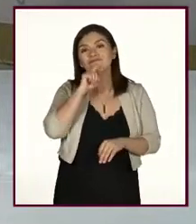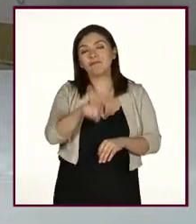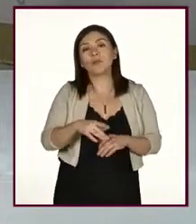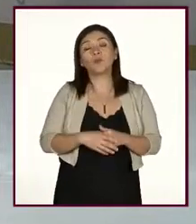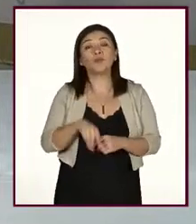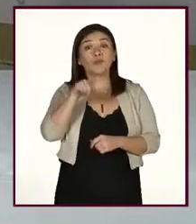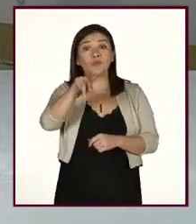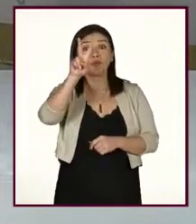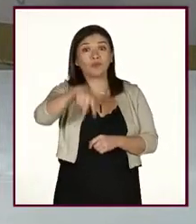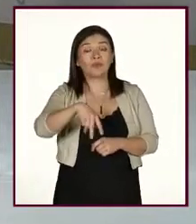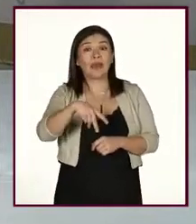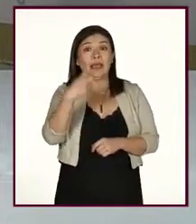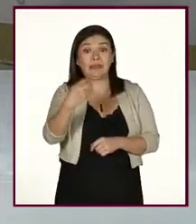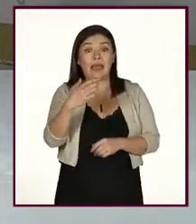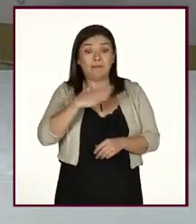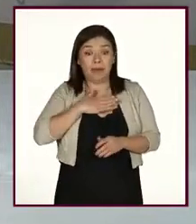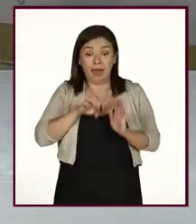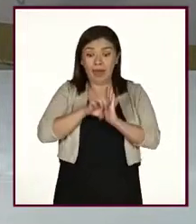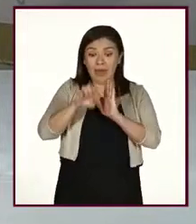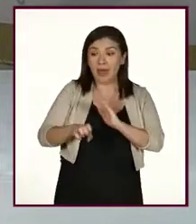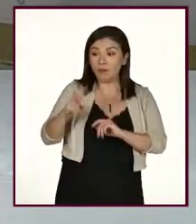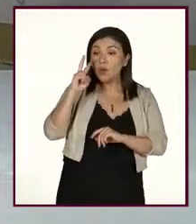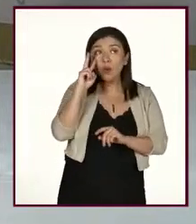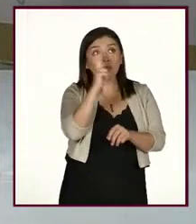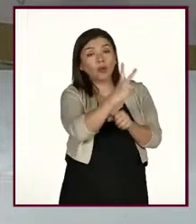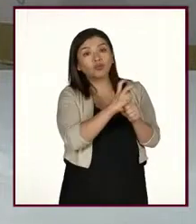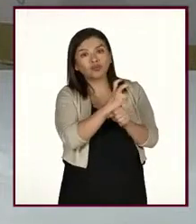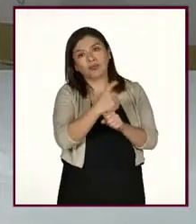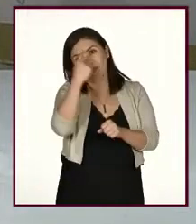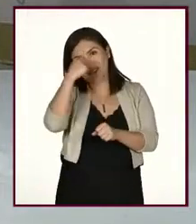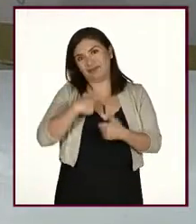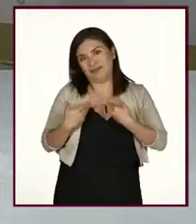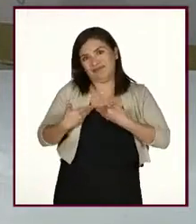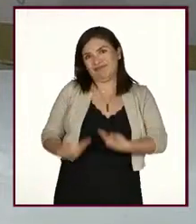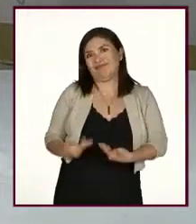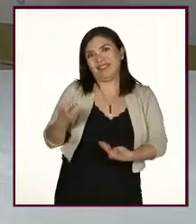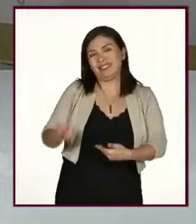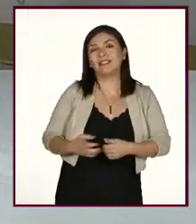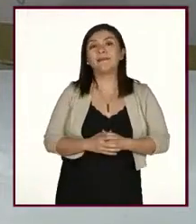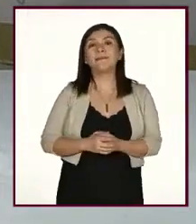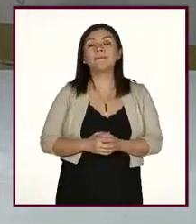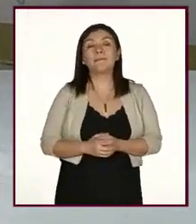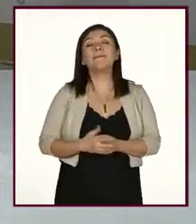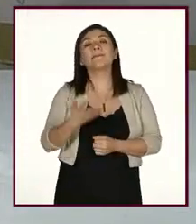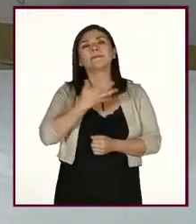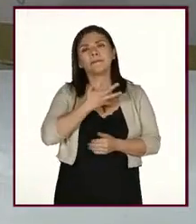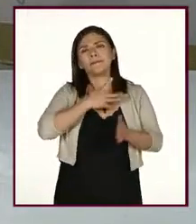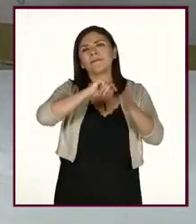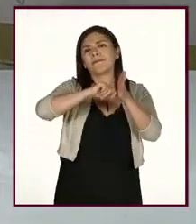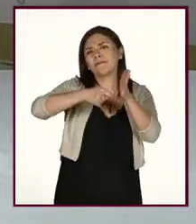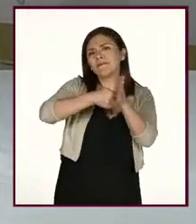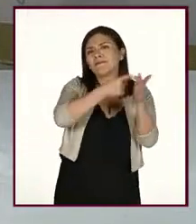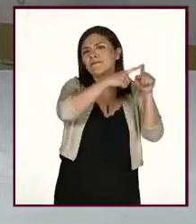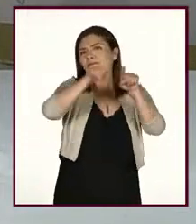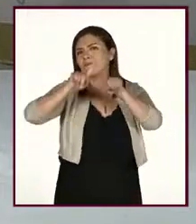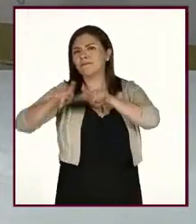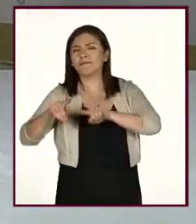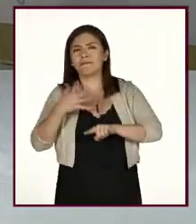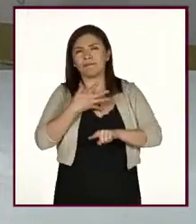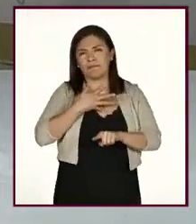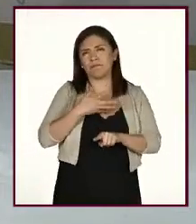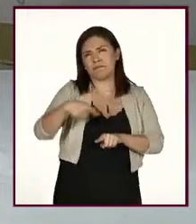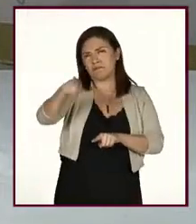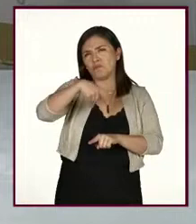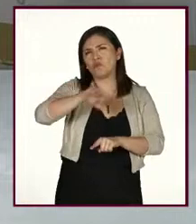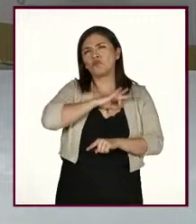mencionas, pues, del ejemplo, ¿sí? Y bueno, ahí están como estas técnicas, estas estrategias que tenemos a la